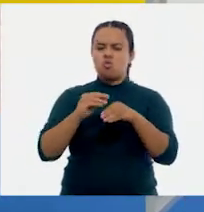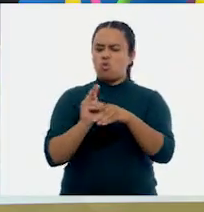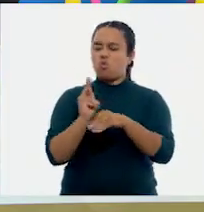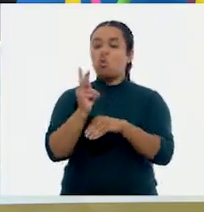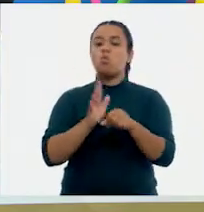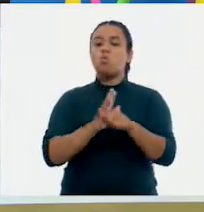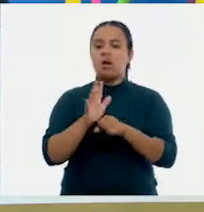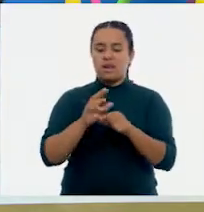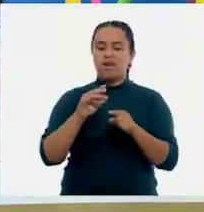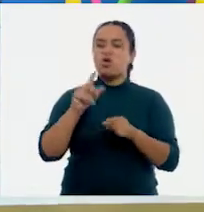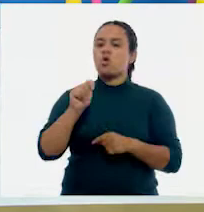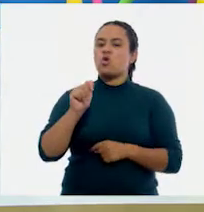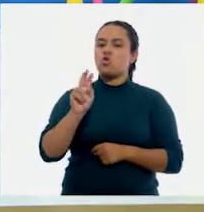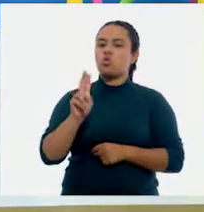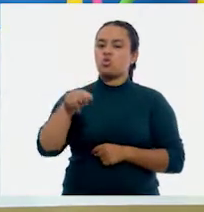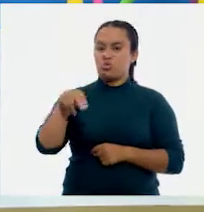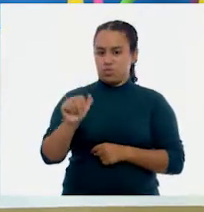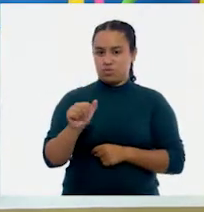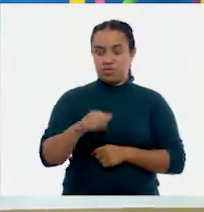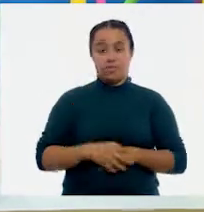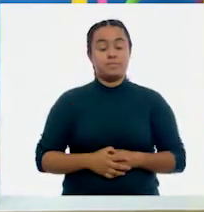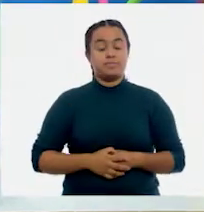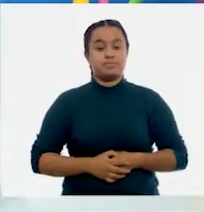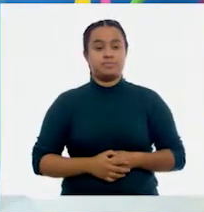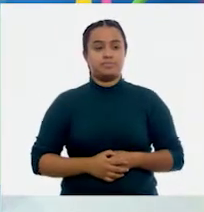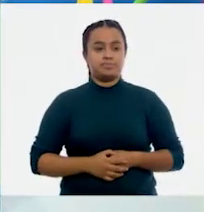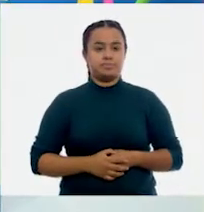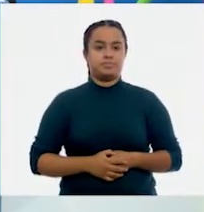ayudas a los colocar nopales. esa en la parte de abajo? Sí.